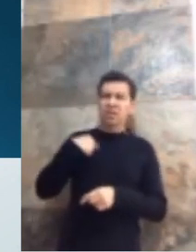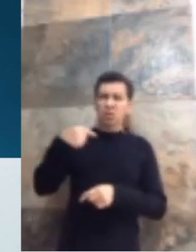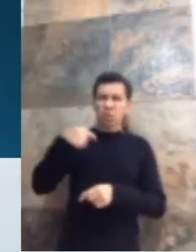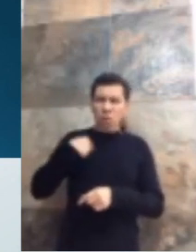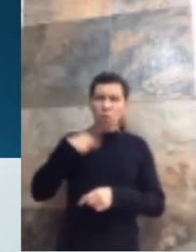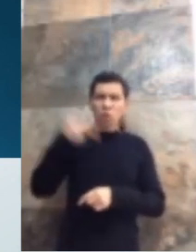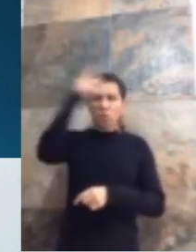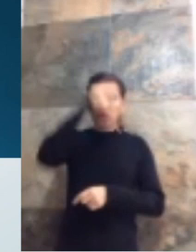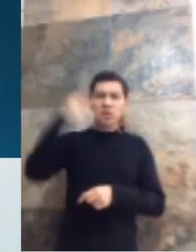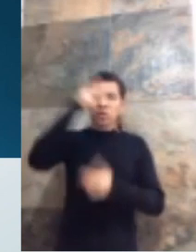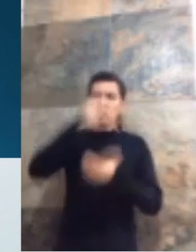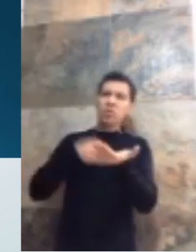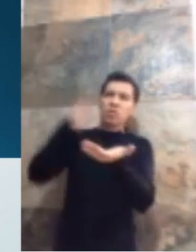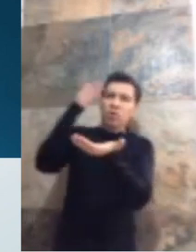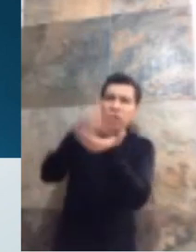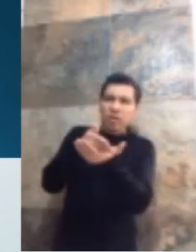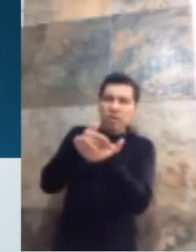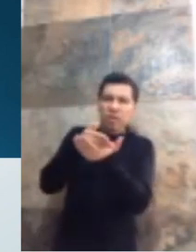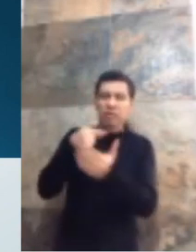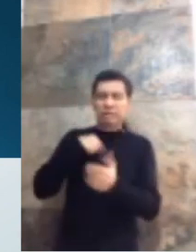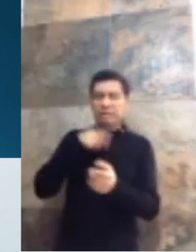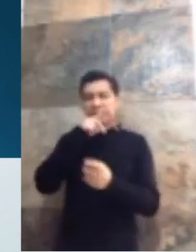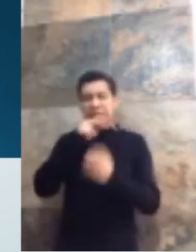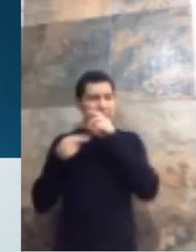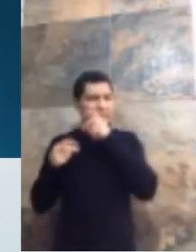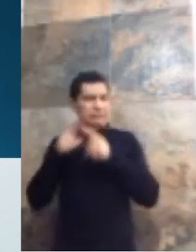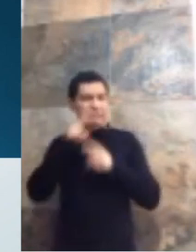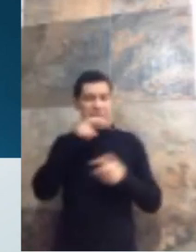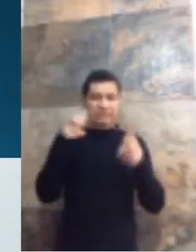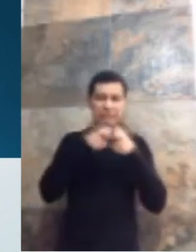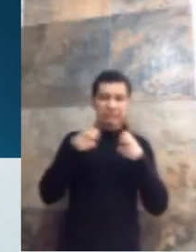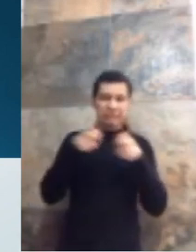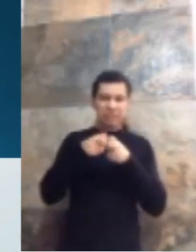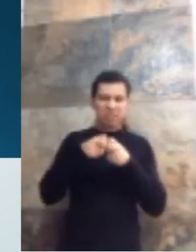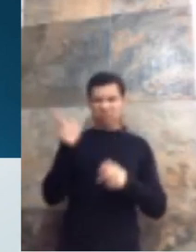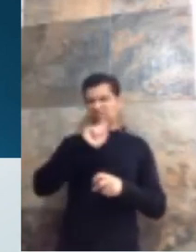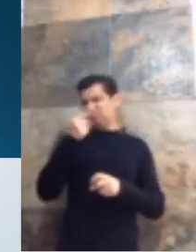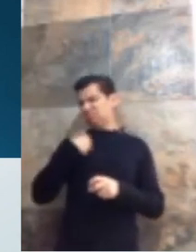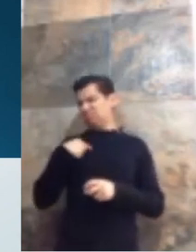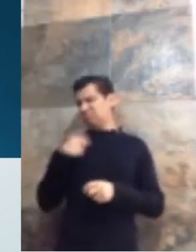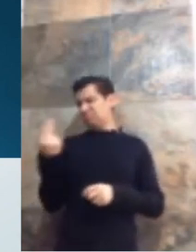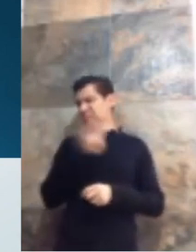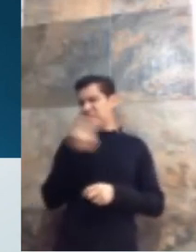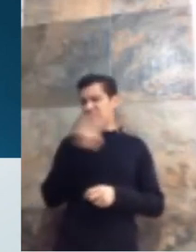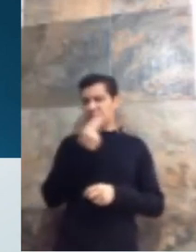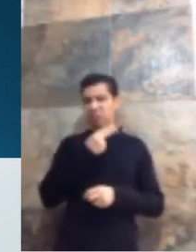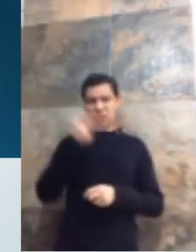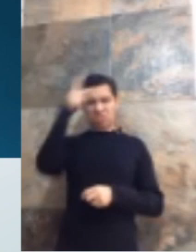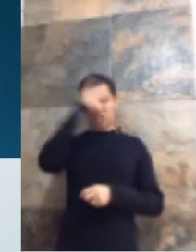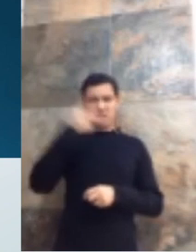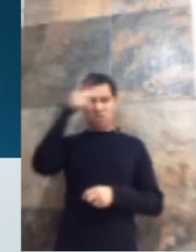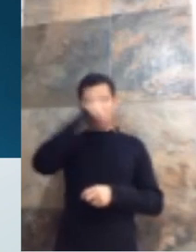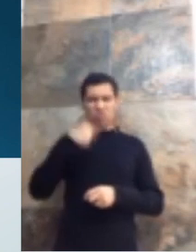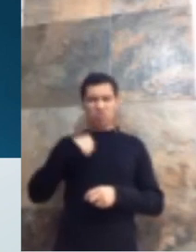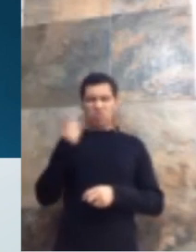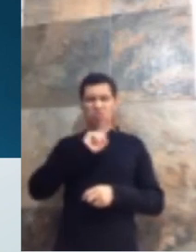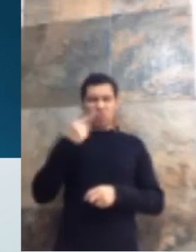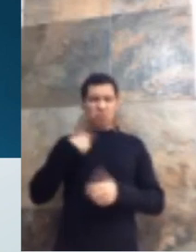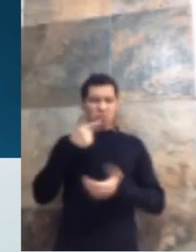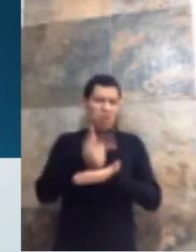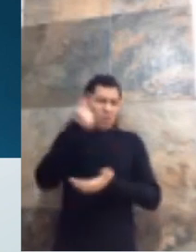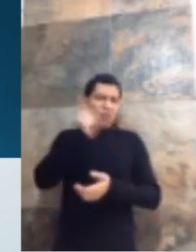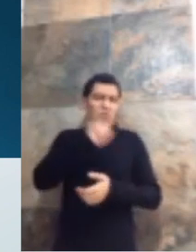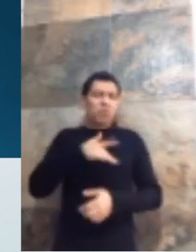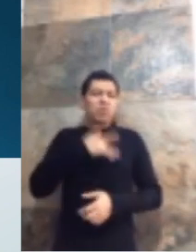lo amerita. Esta especie de agnosia, de falta de conocimiento del riesgo, lo que puede hacer es que